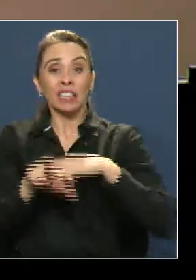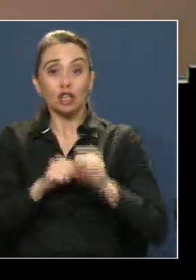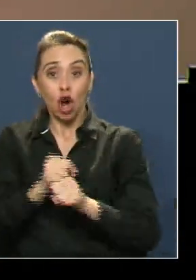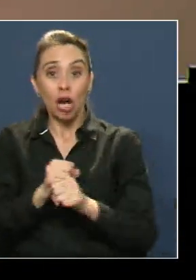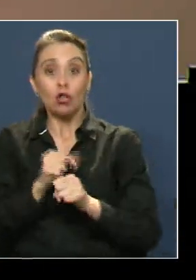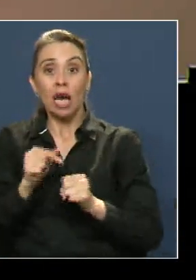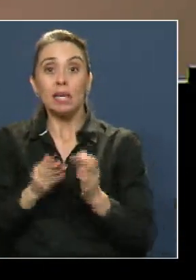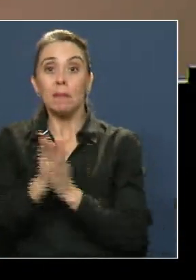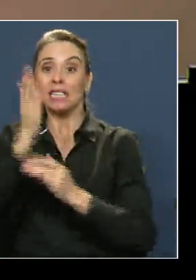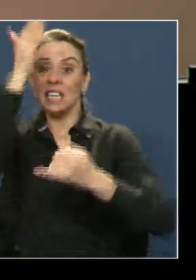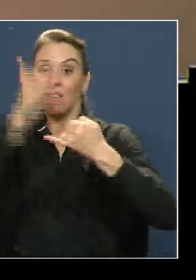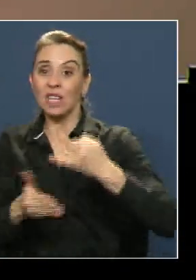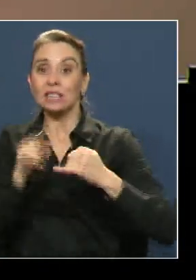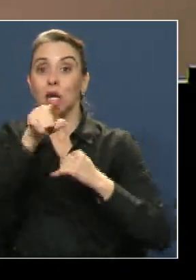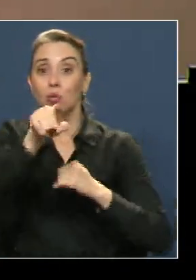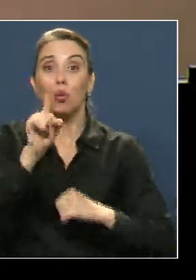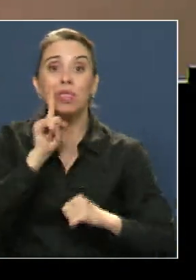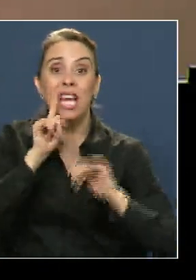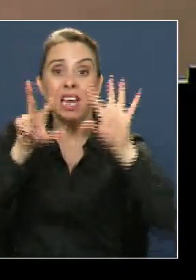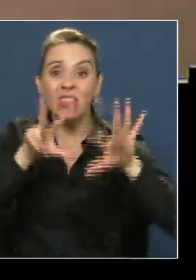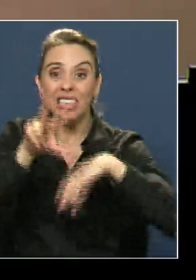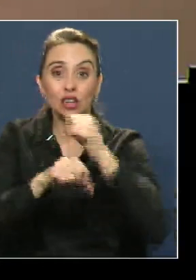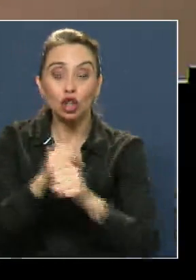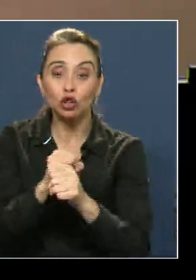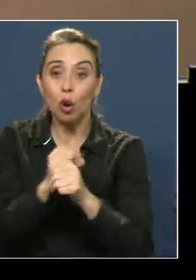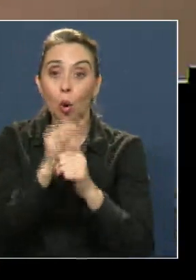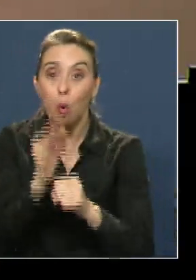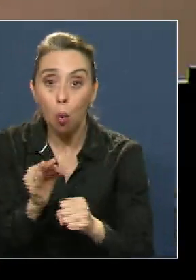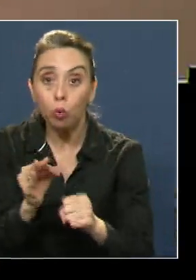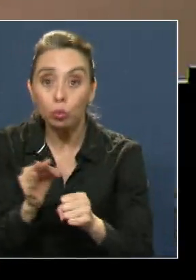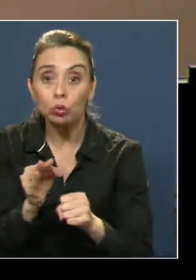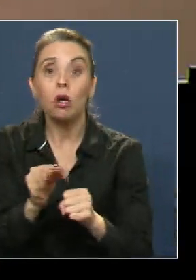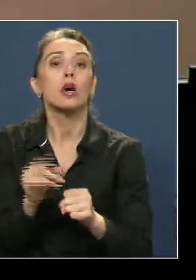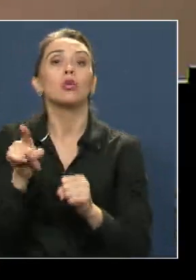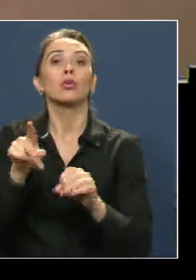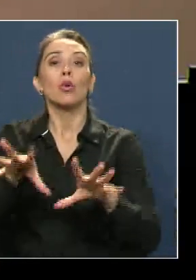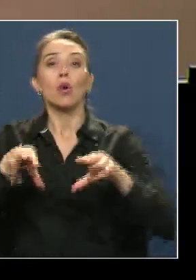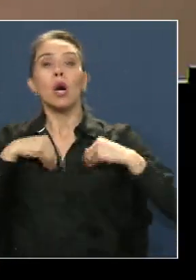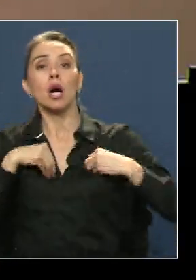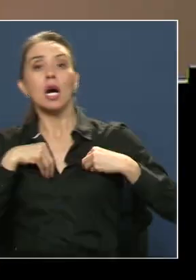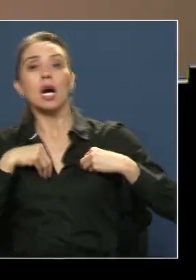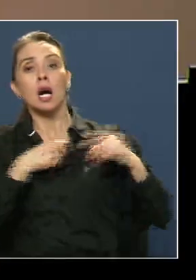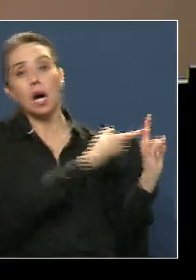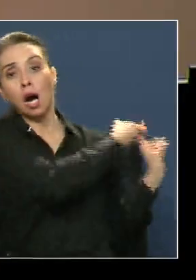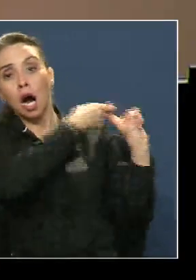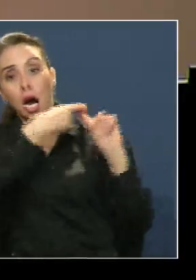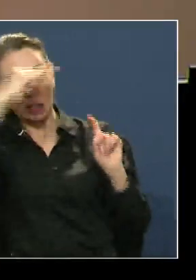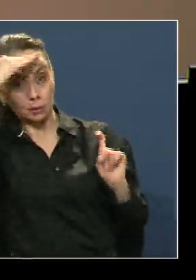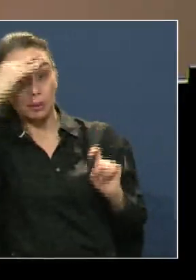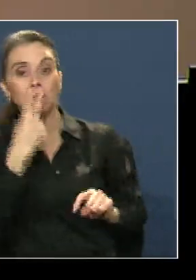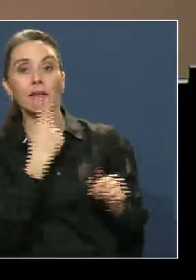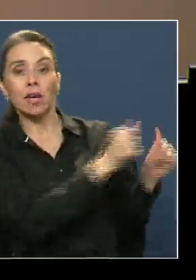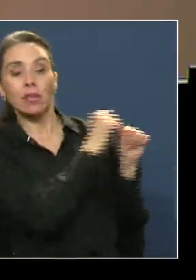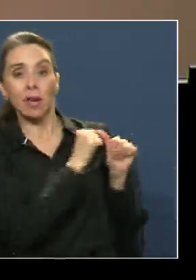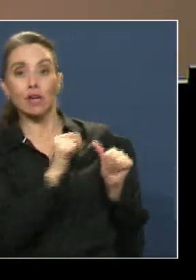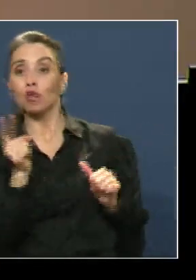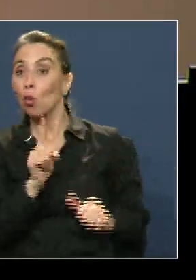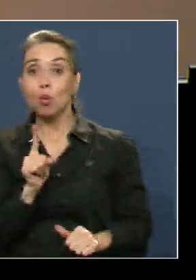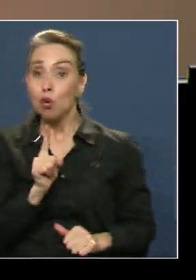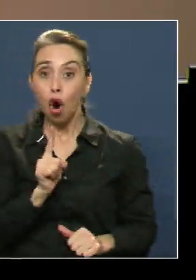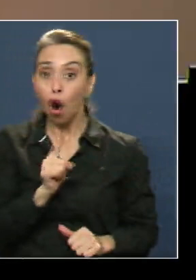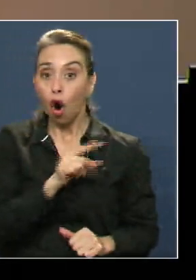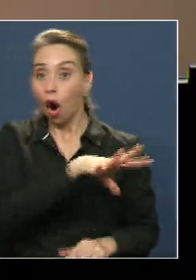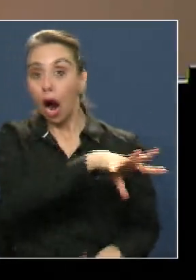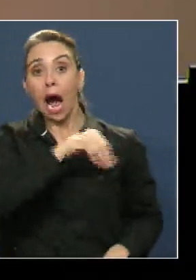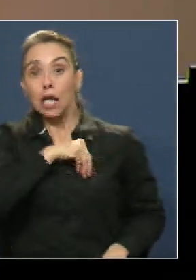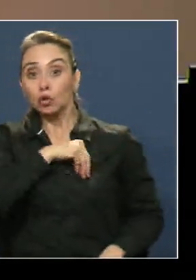usted cuando cumple 18 está obligado a hacerse cargo de la experiencia que vivió, porque si no lo hace le va a pasar el plazo y